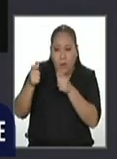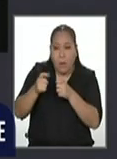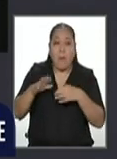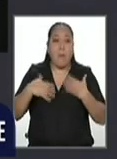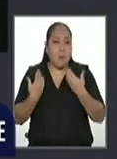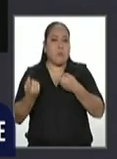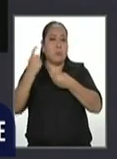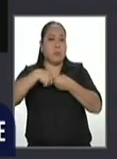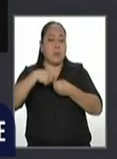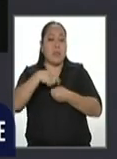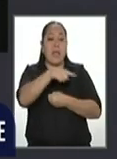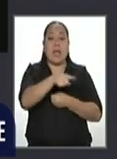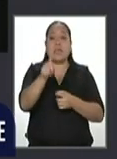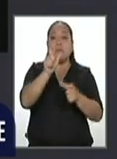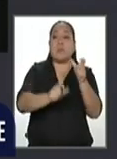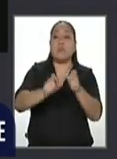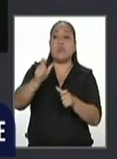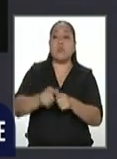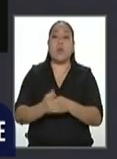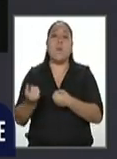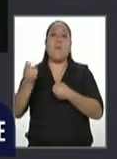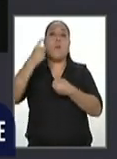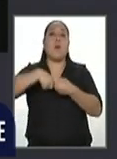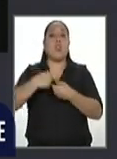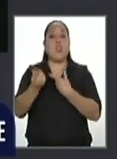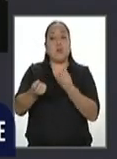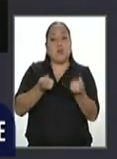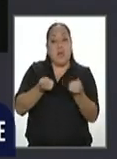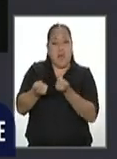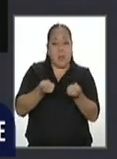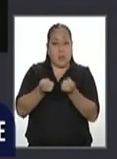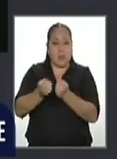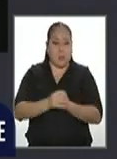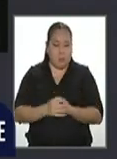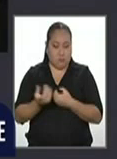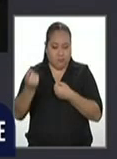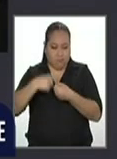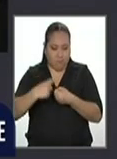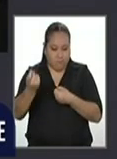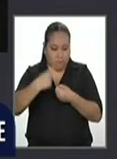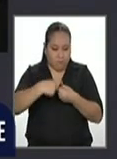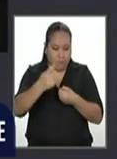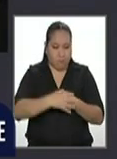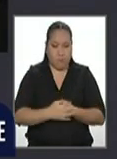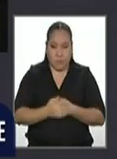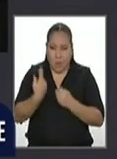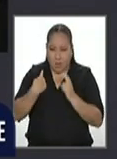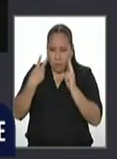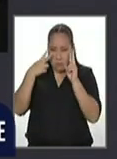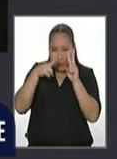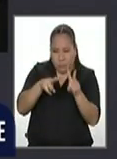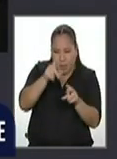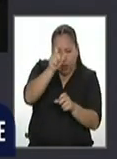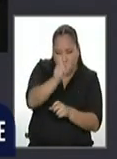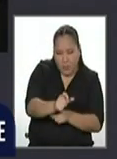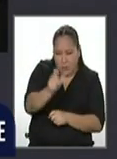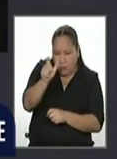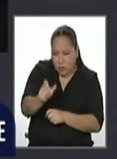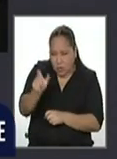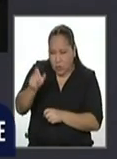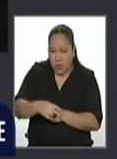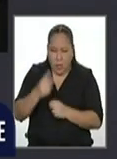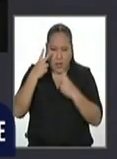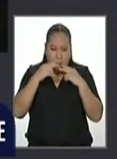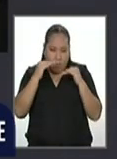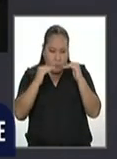participar. La gente va a ser parte de la gestión participativa que mira al ser humano y que mira los